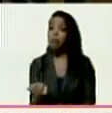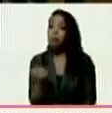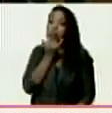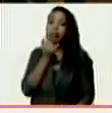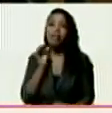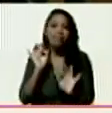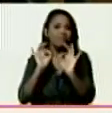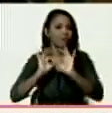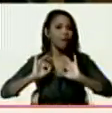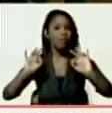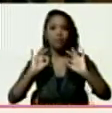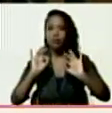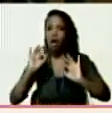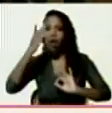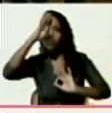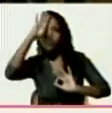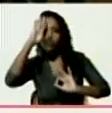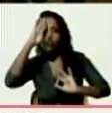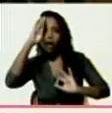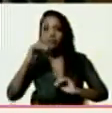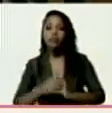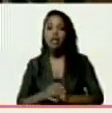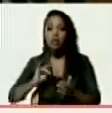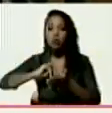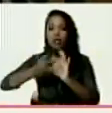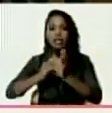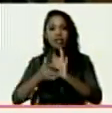duda. Lo que significaría de